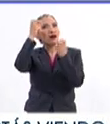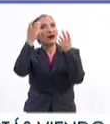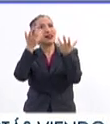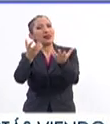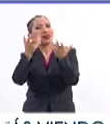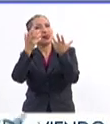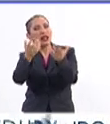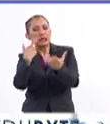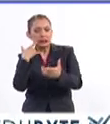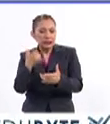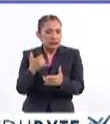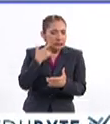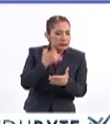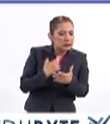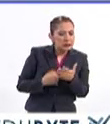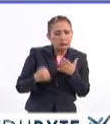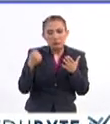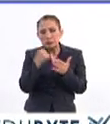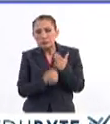soñando y tratando,